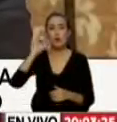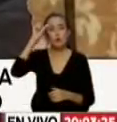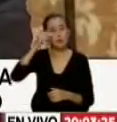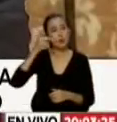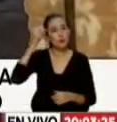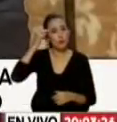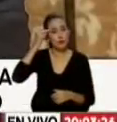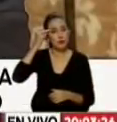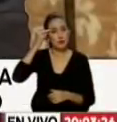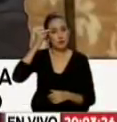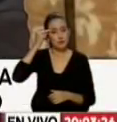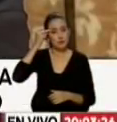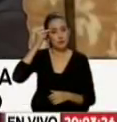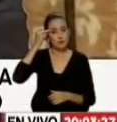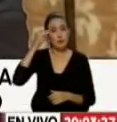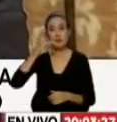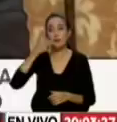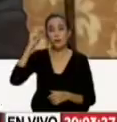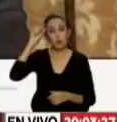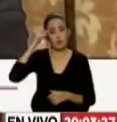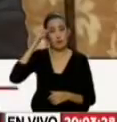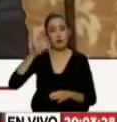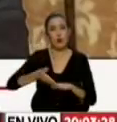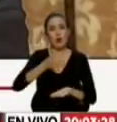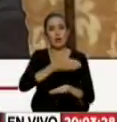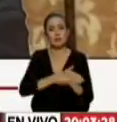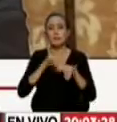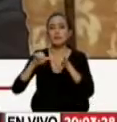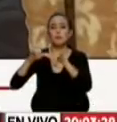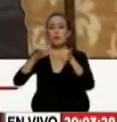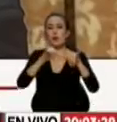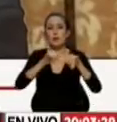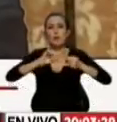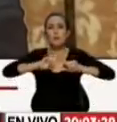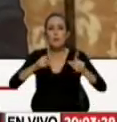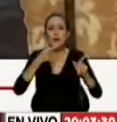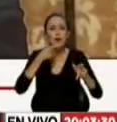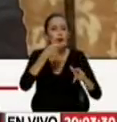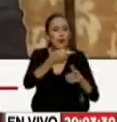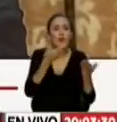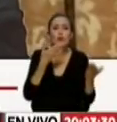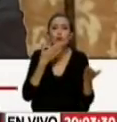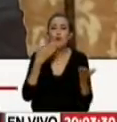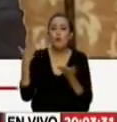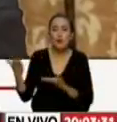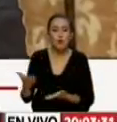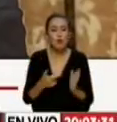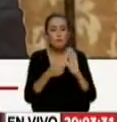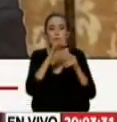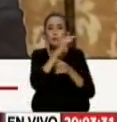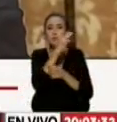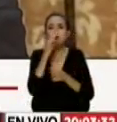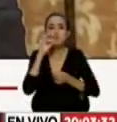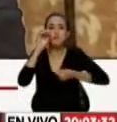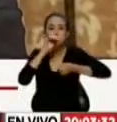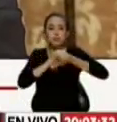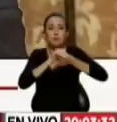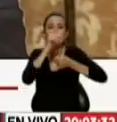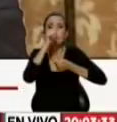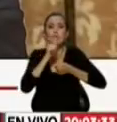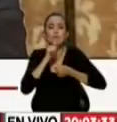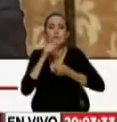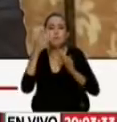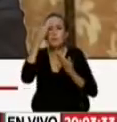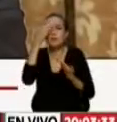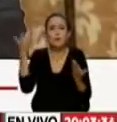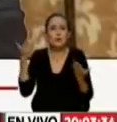gobierno que se dice y se cree democrático no puede actuar a través del ocultamiento, ni del secretismo,